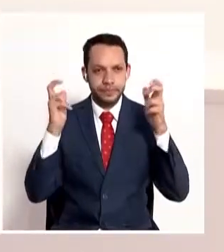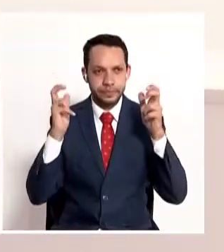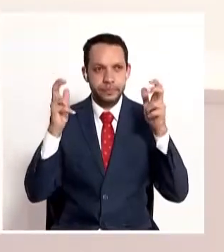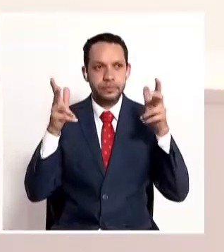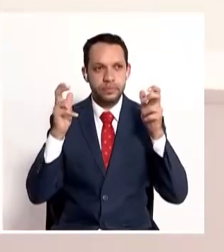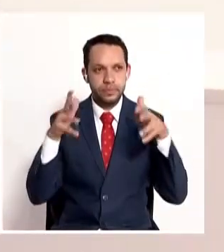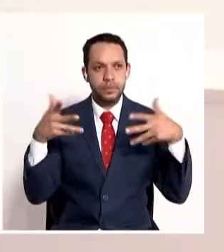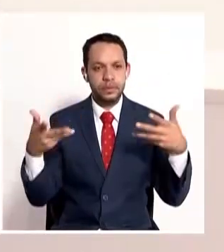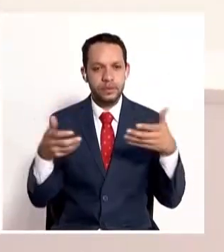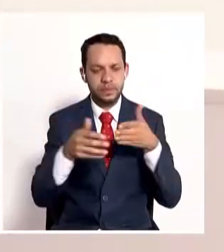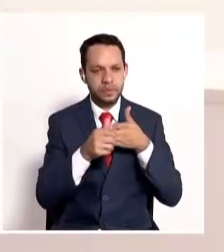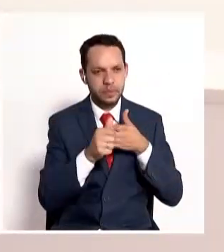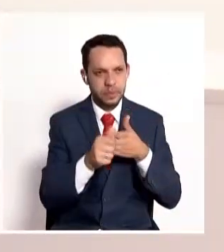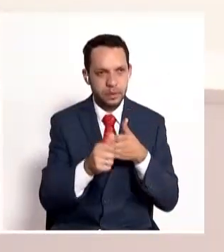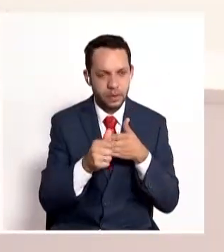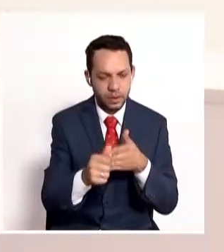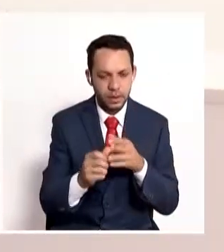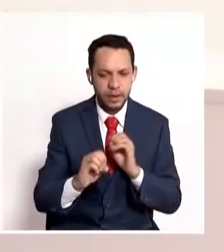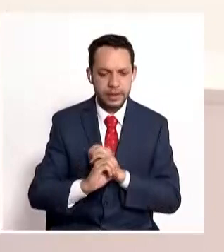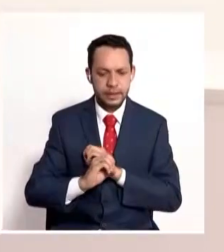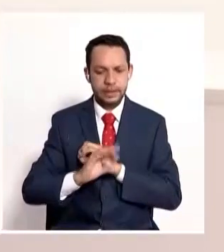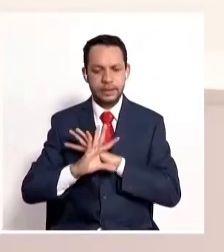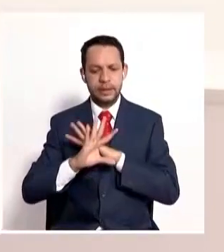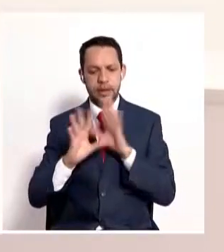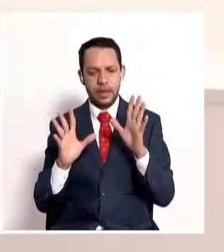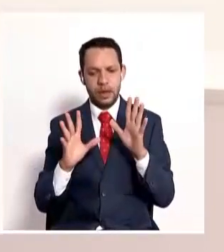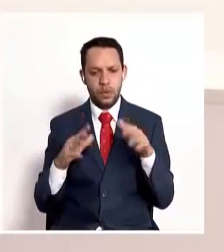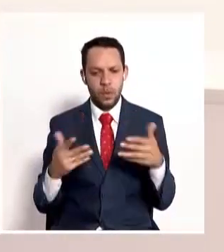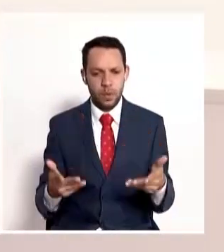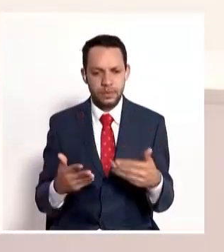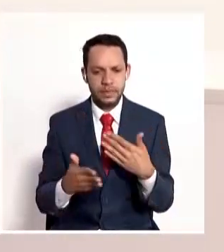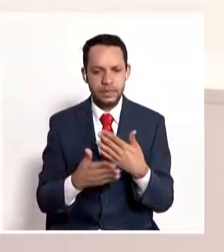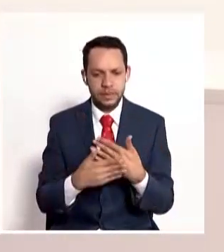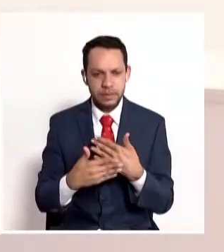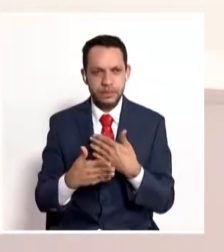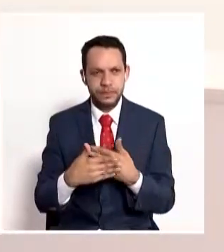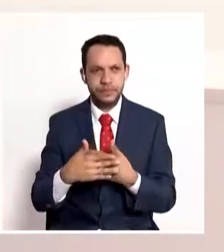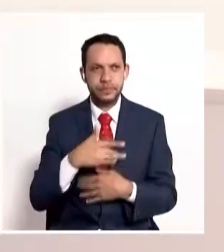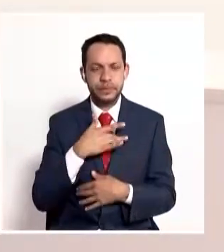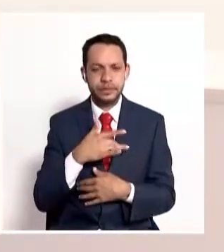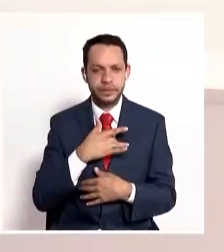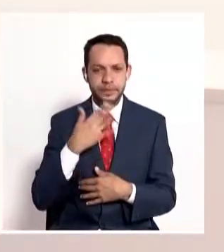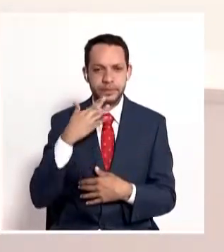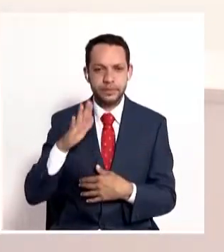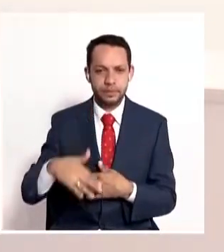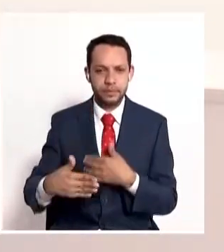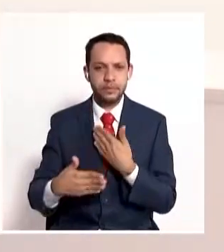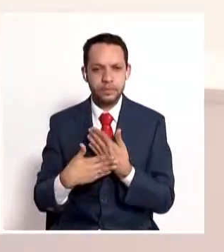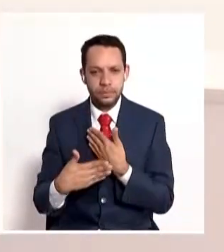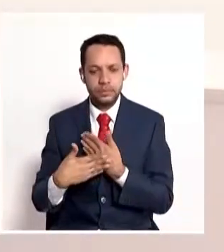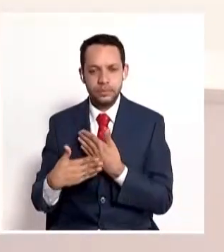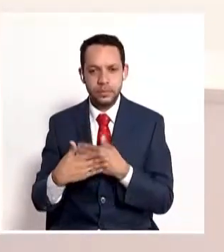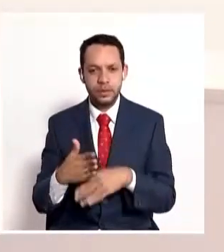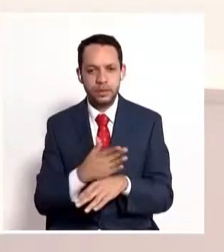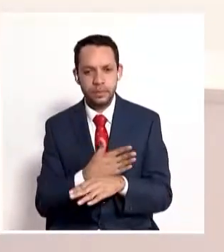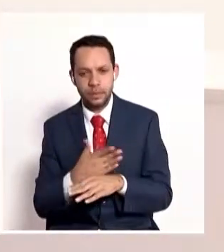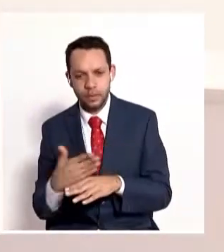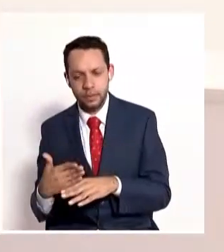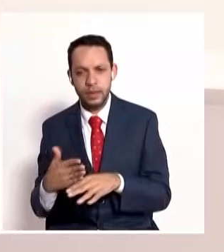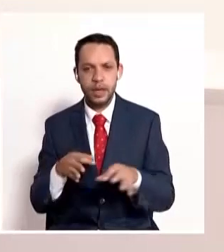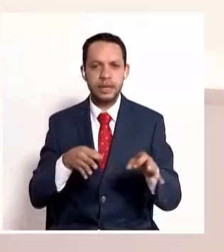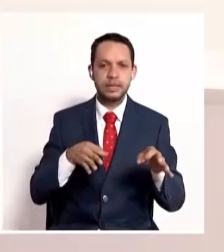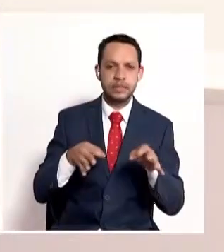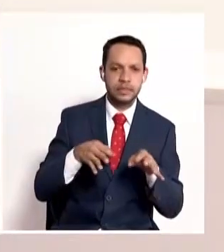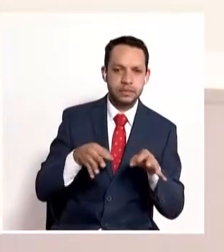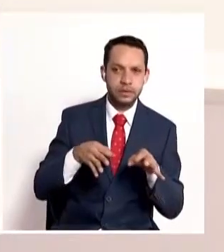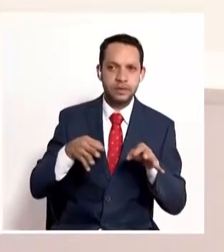orientación aclarar tantas síntomas y manifestaciones clínicas que el cuerpo hace y es lo que explicamos de una manera muy sencilla